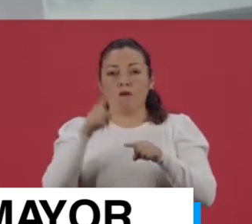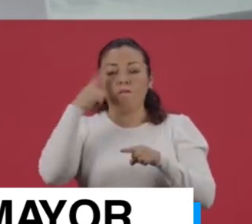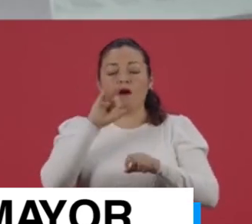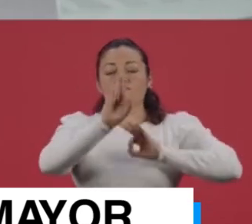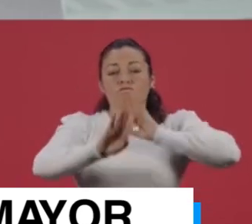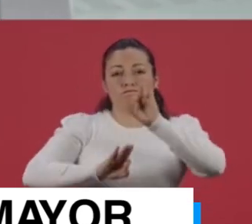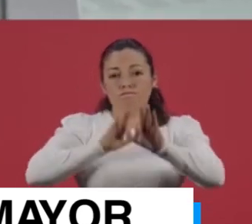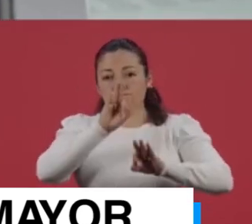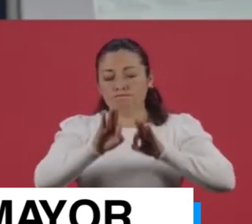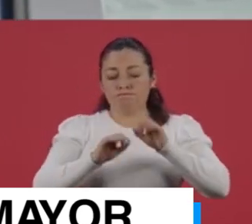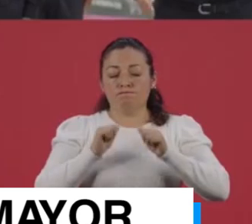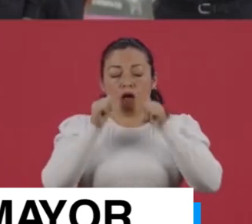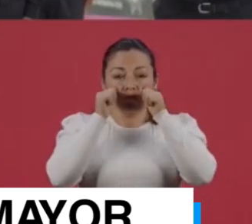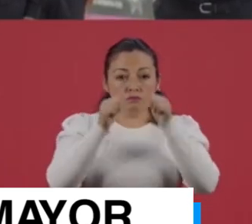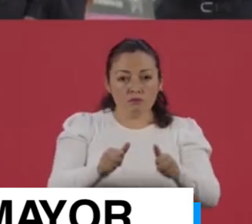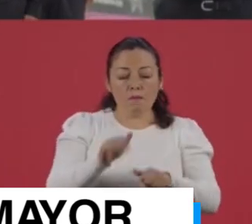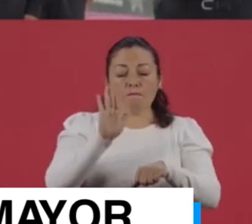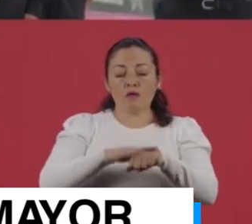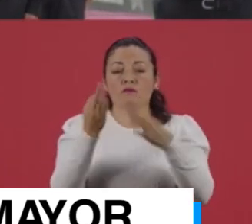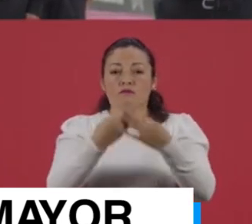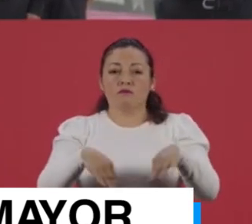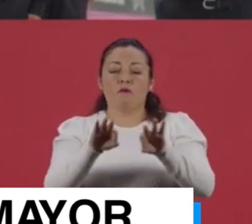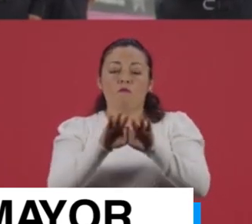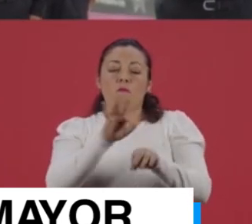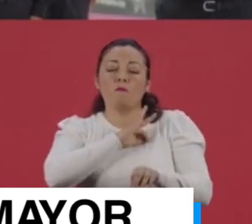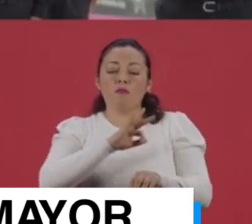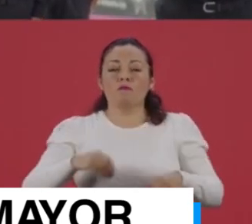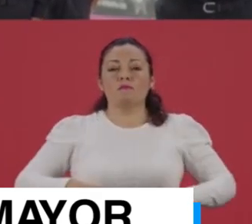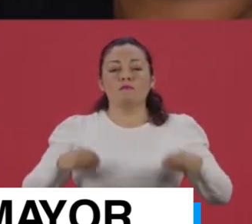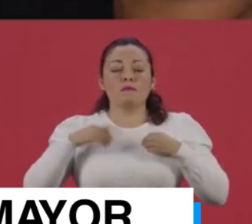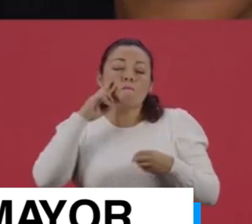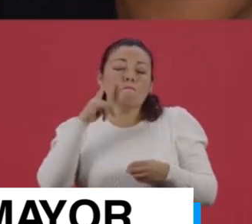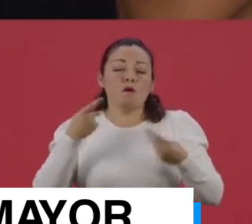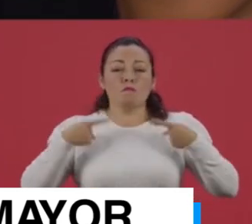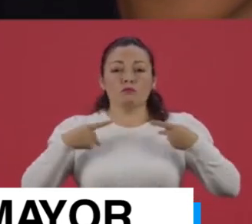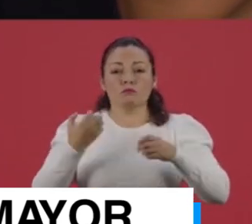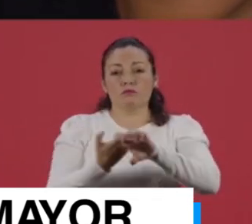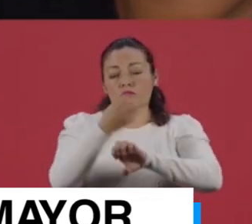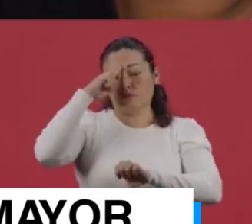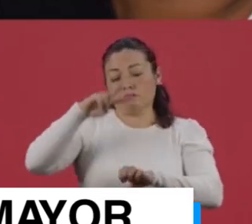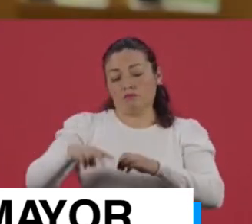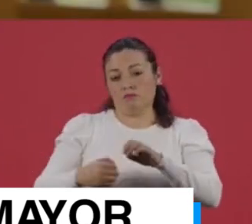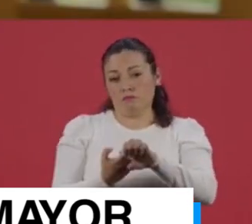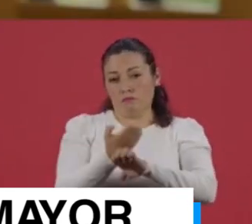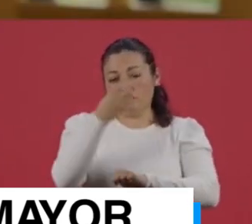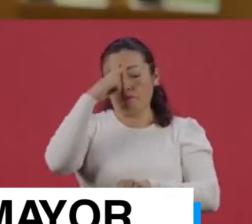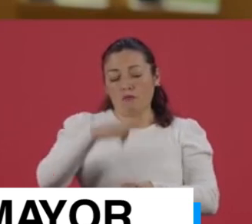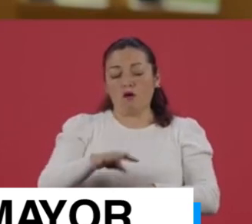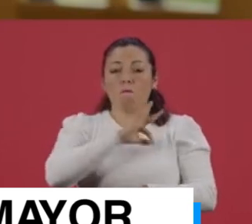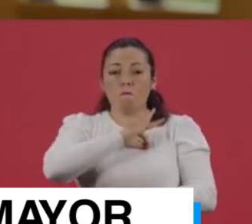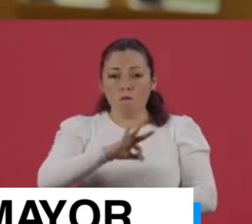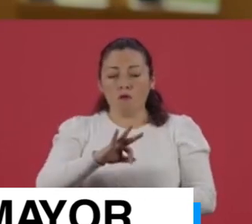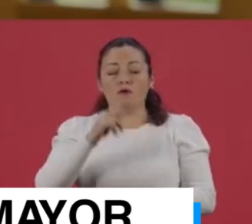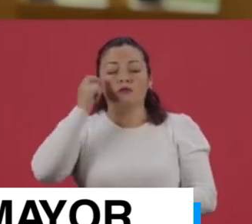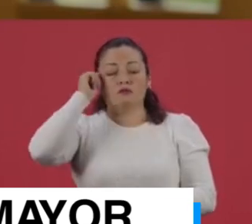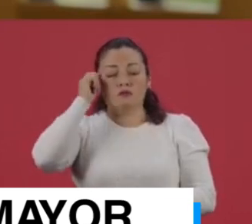entidad Mexiquense al destacar reducciones significativas Durante los primeros meses del 2024 en feminicidios con menos